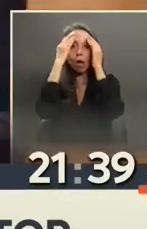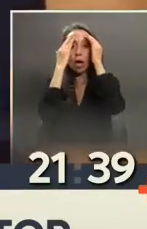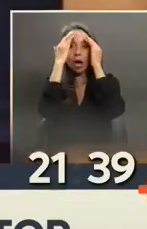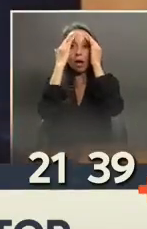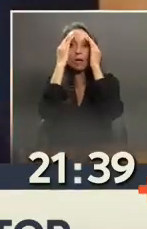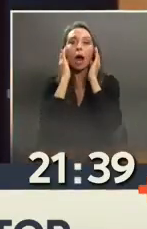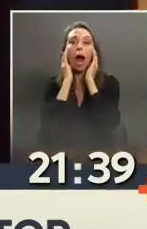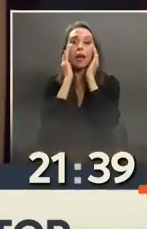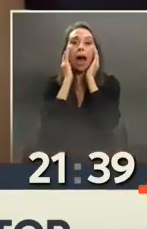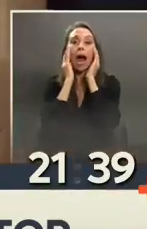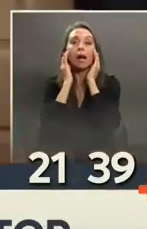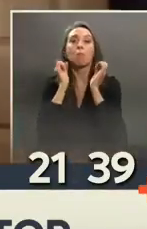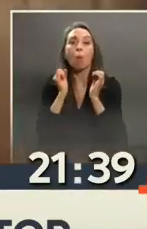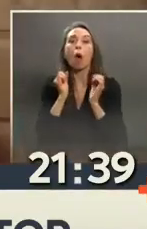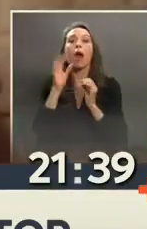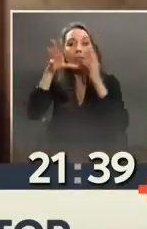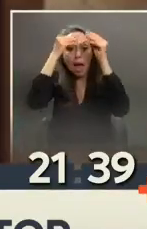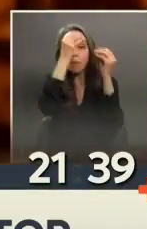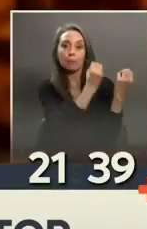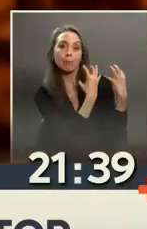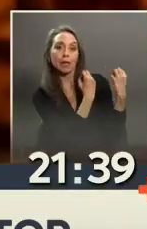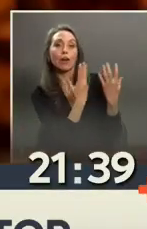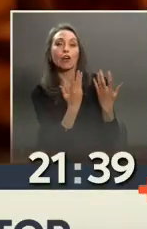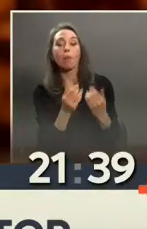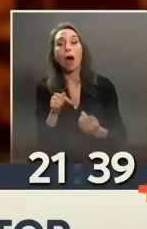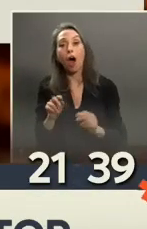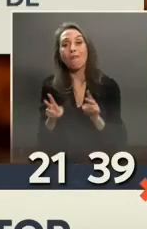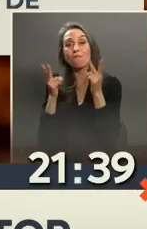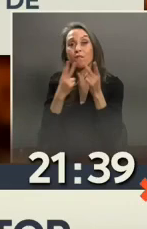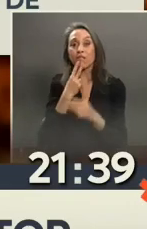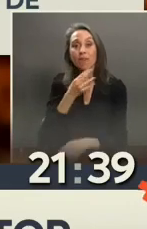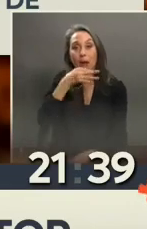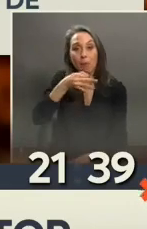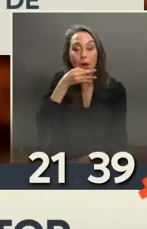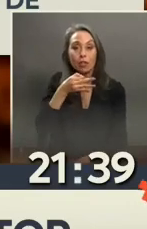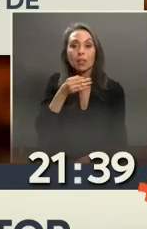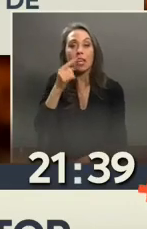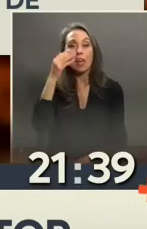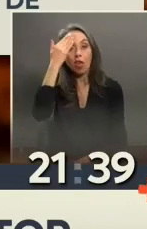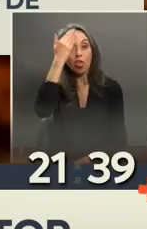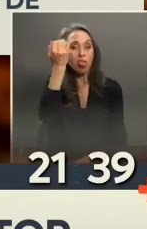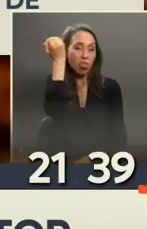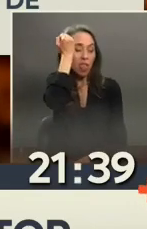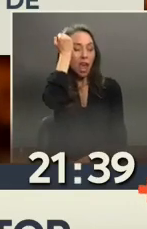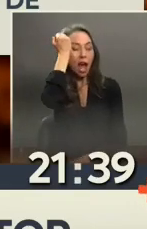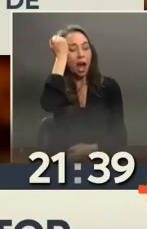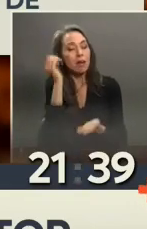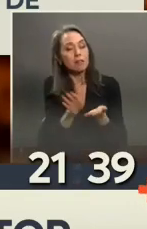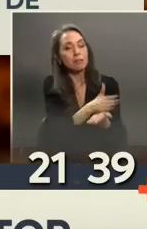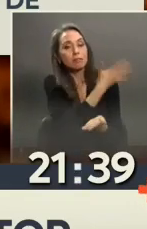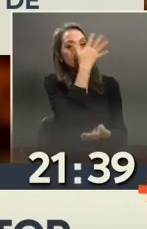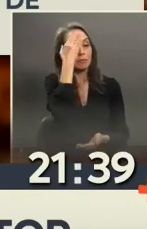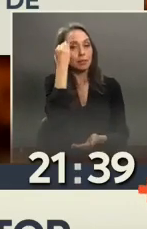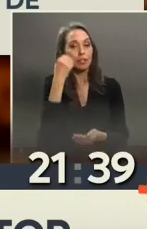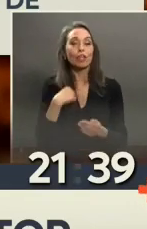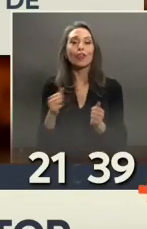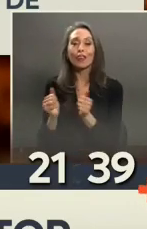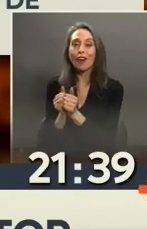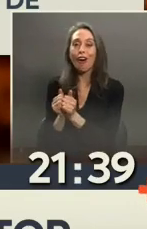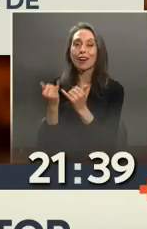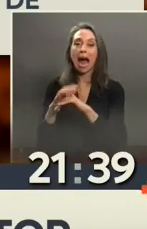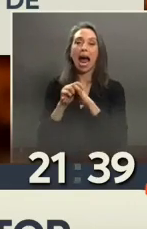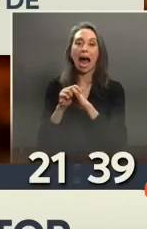para contarlo tratar de superar ese día estar con mis amigas